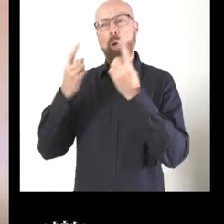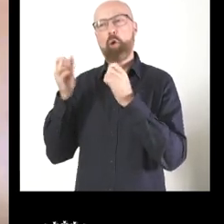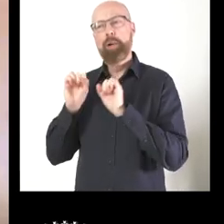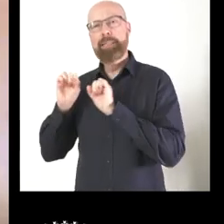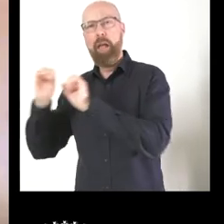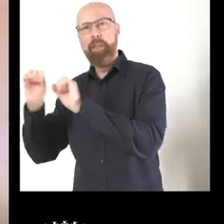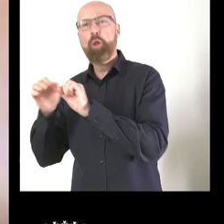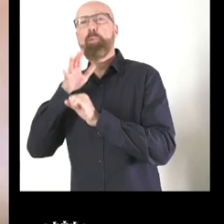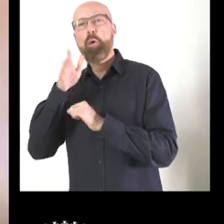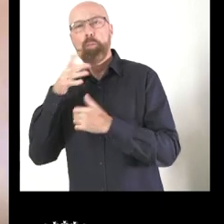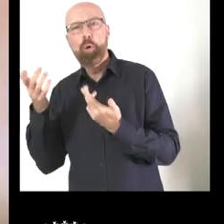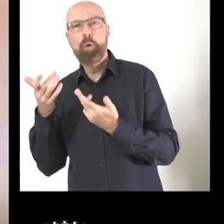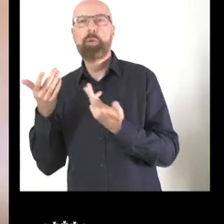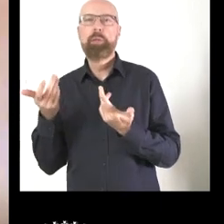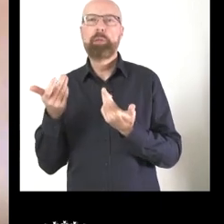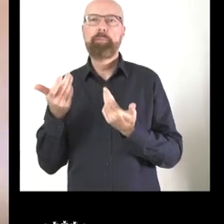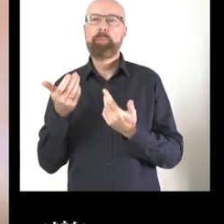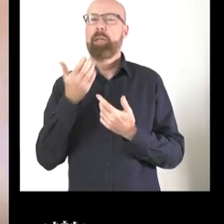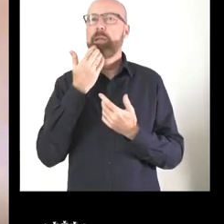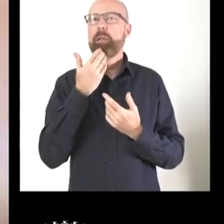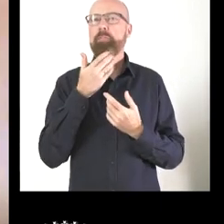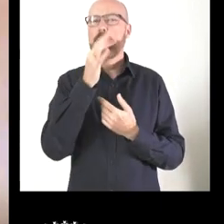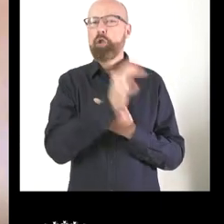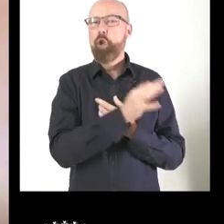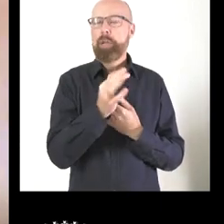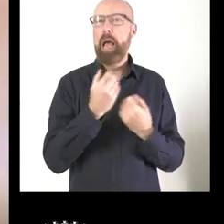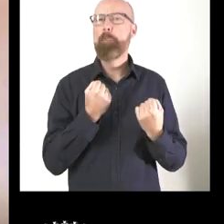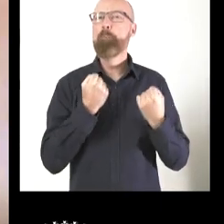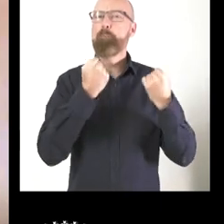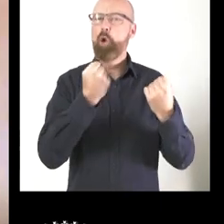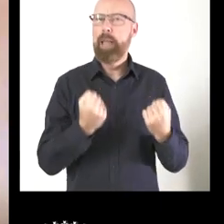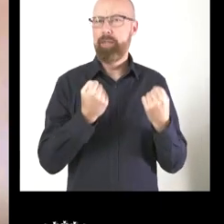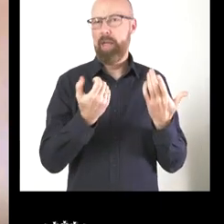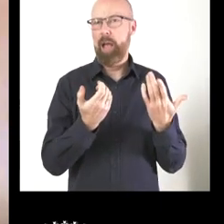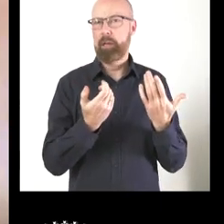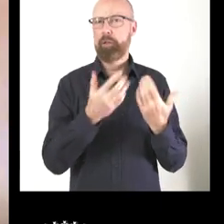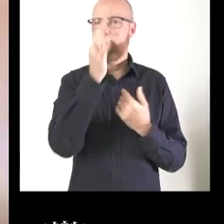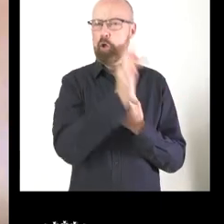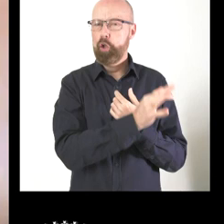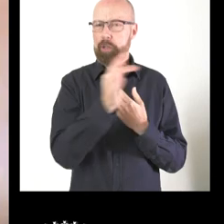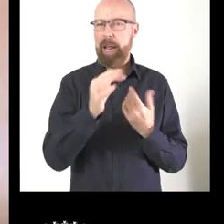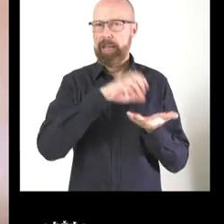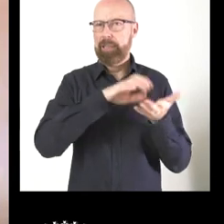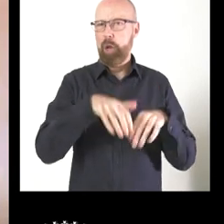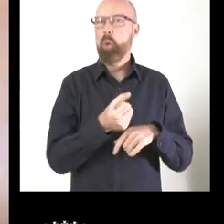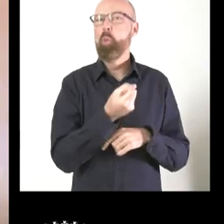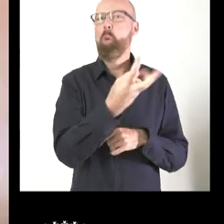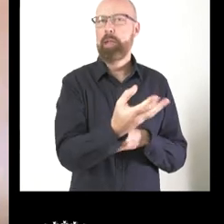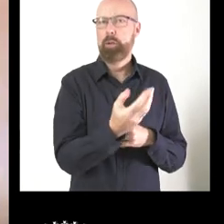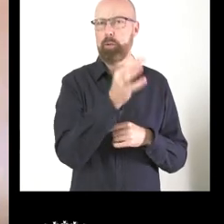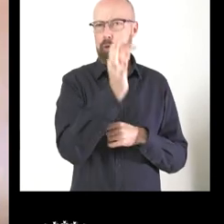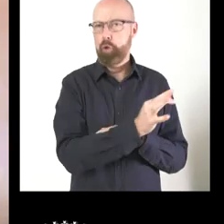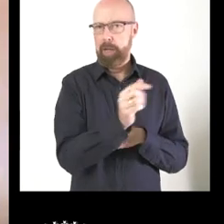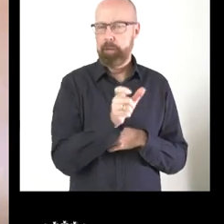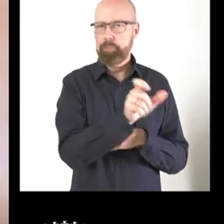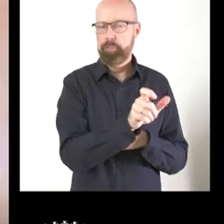Cuál es la potencia que suman esos proyectos En castillante cuántos han sido tramitados